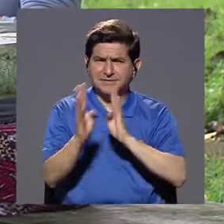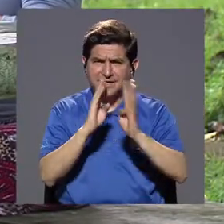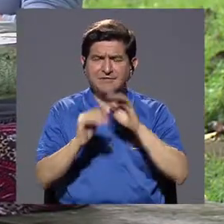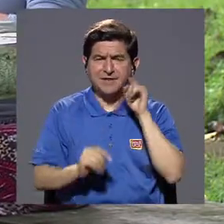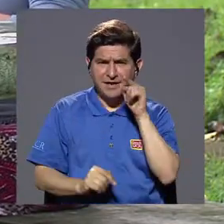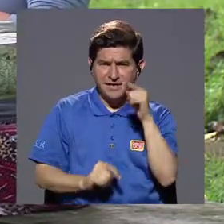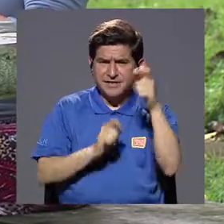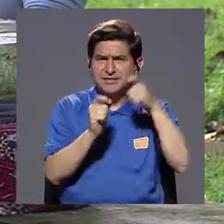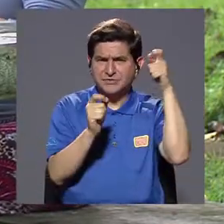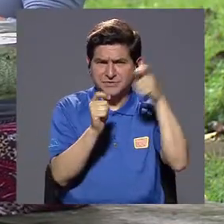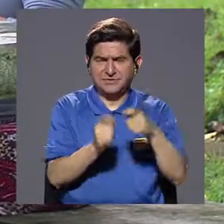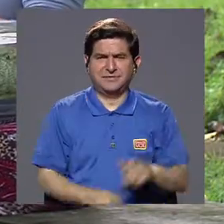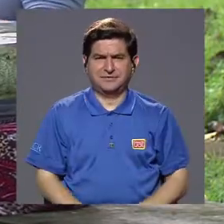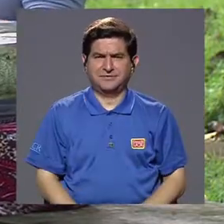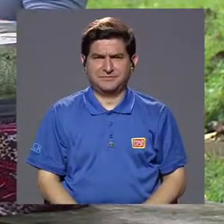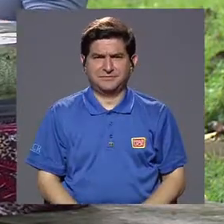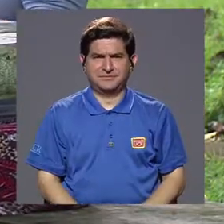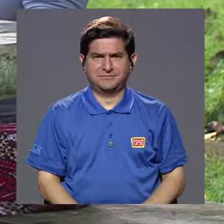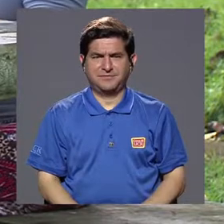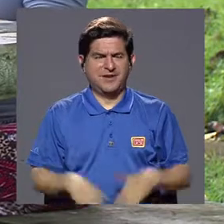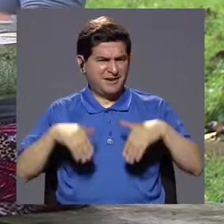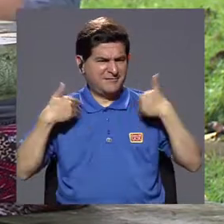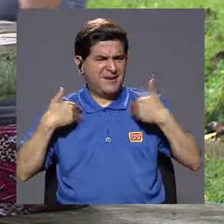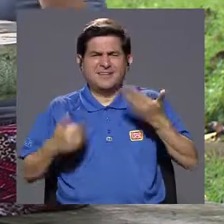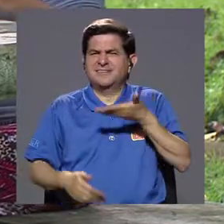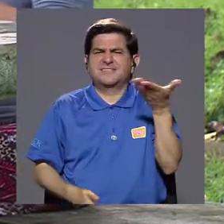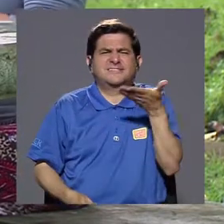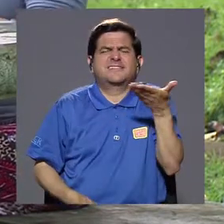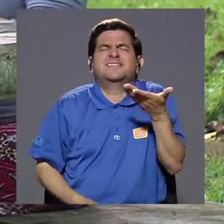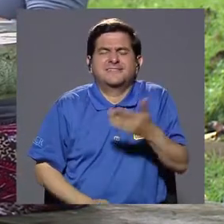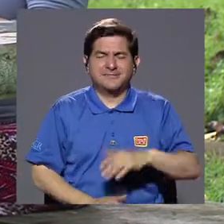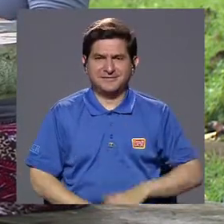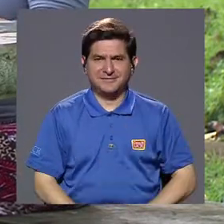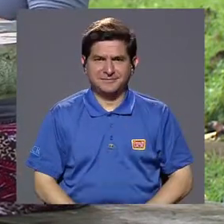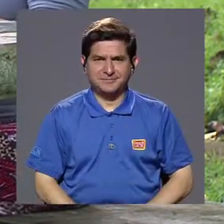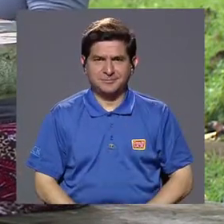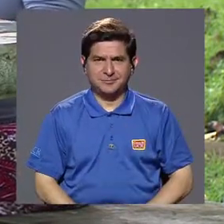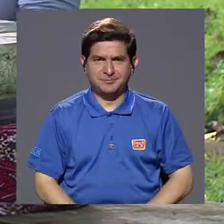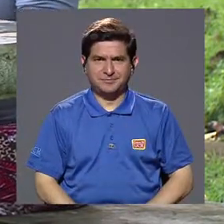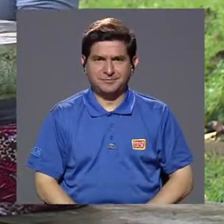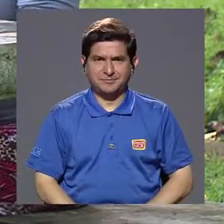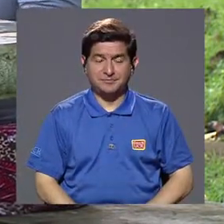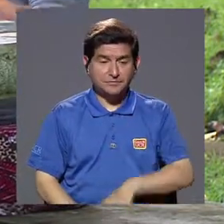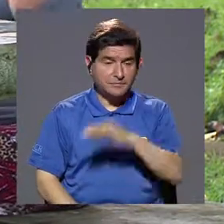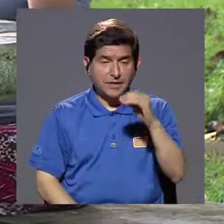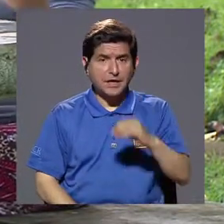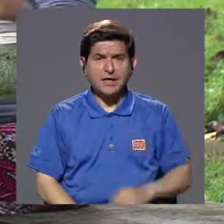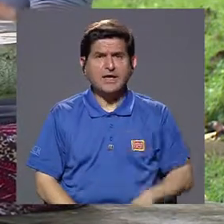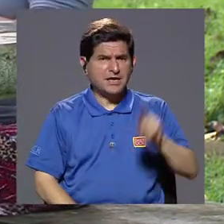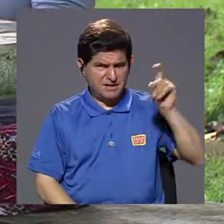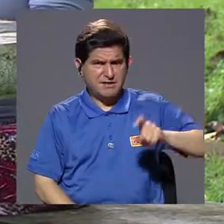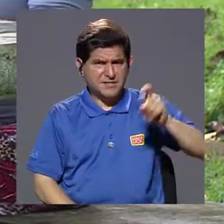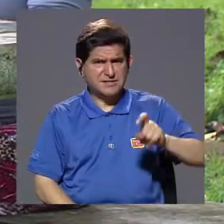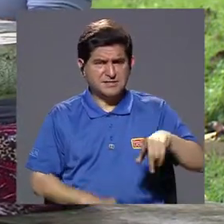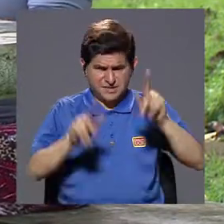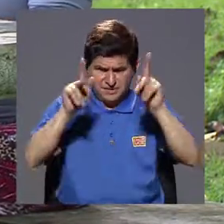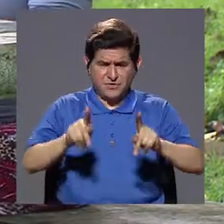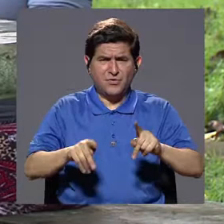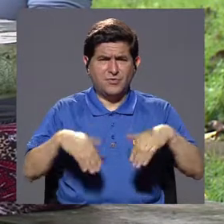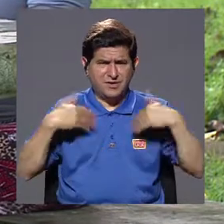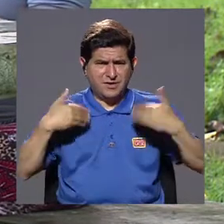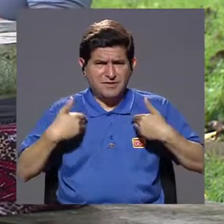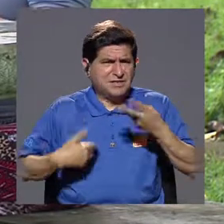conversar es un poco digamos que es que es ser feliz que es la felicidad verdad y qué tan fundamental es para las